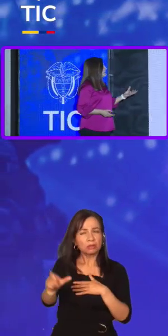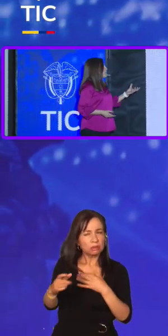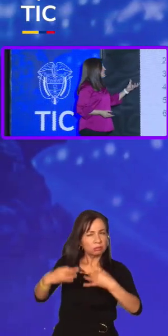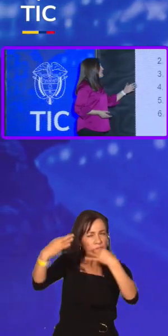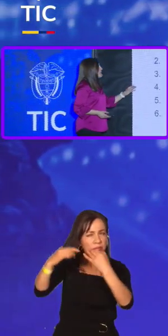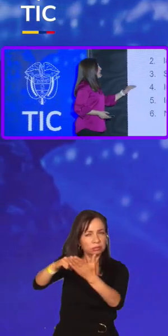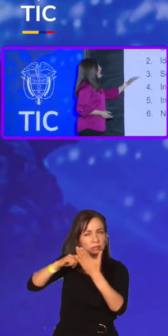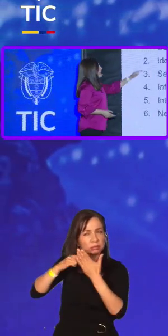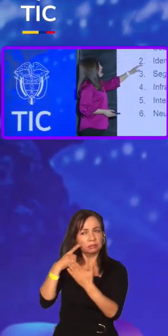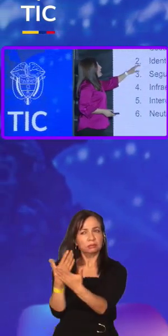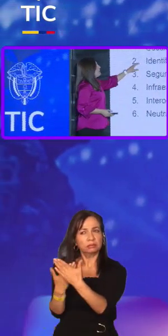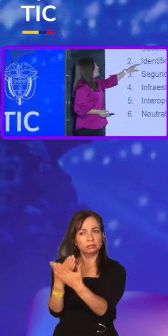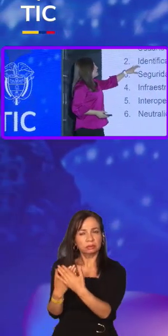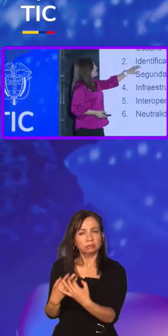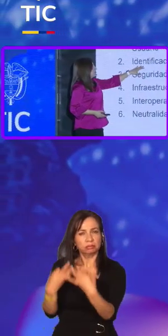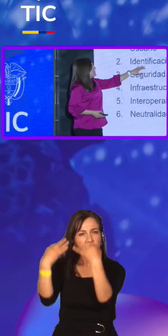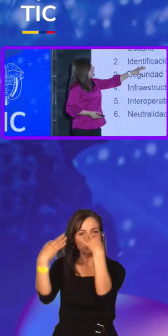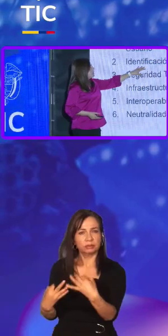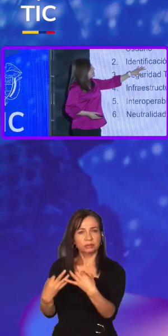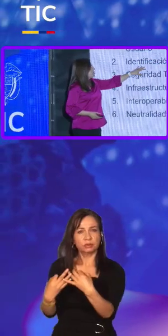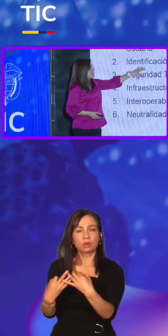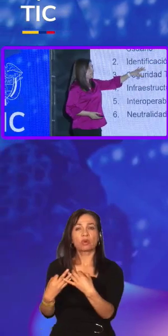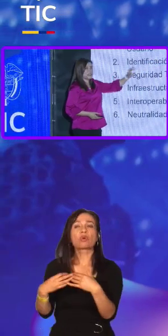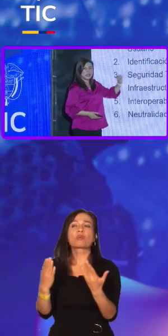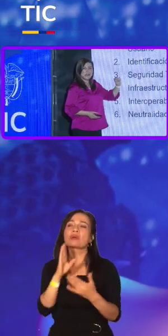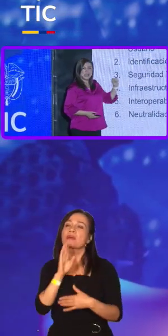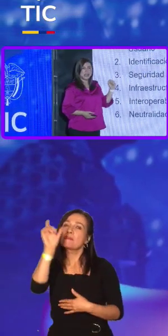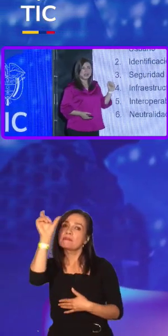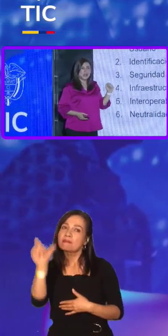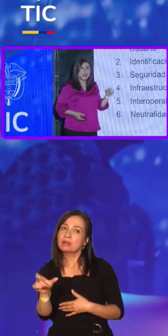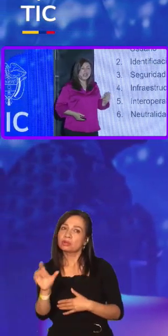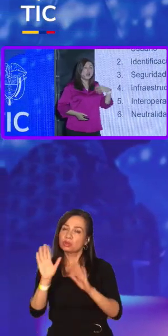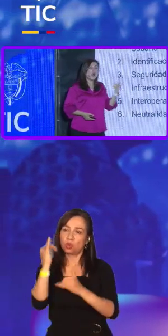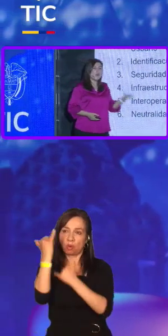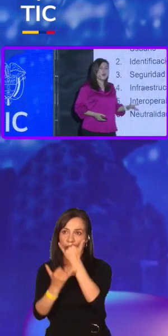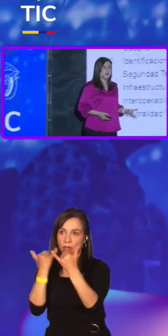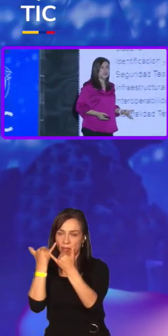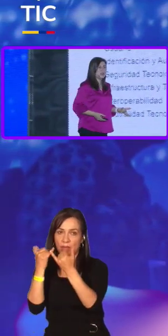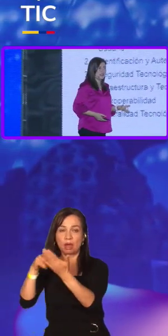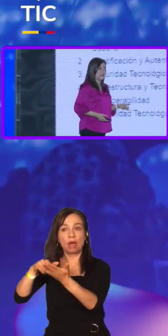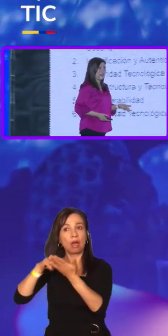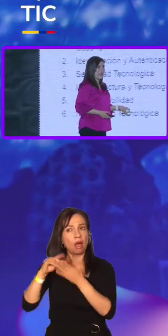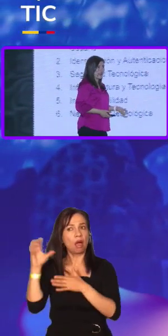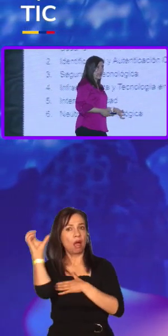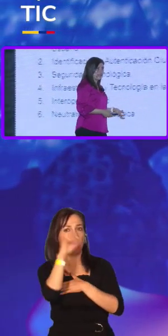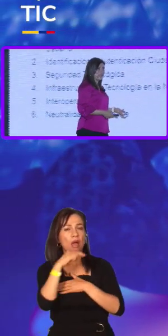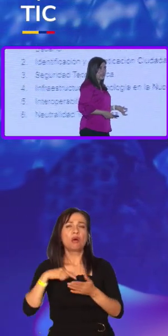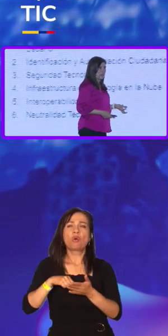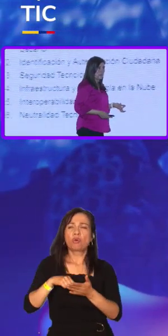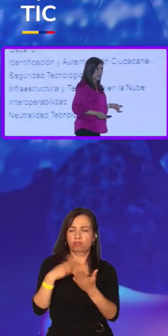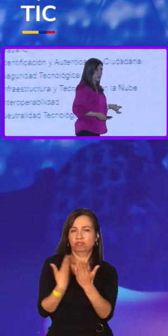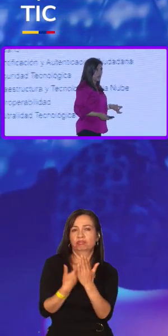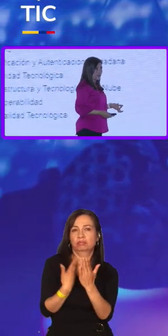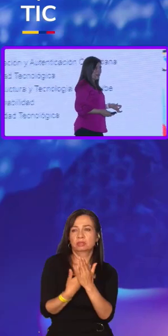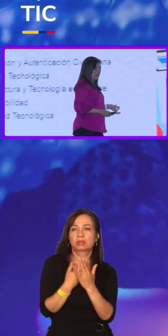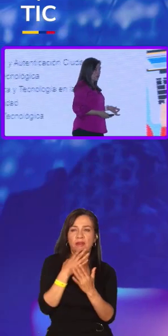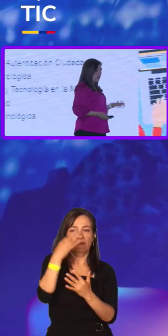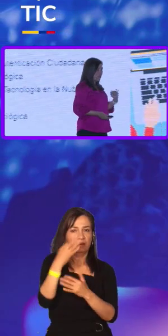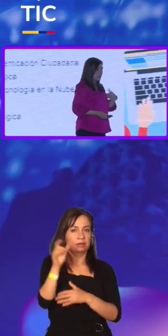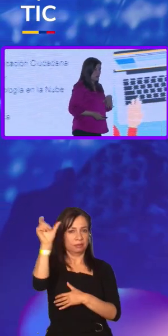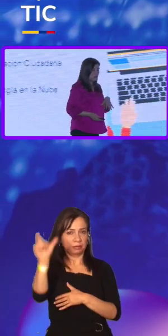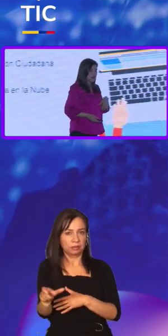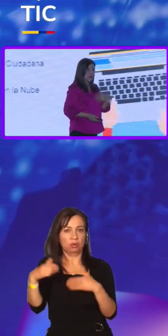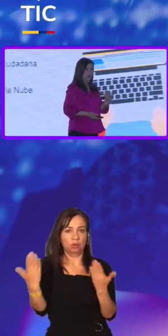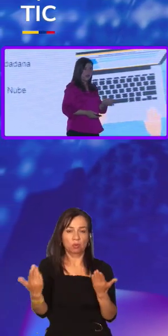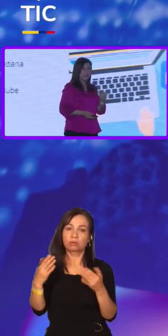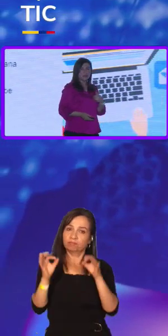persona, necesitamos saber quién es la persona que se está identificando y cómo vamos a autenticar a esta persona.